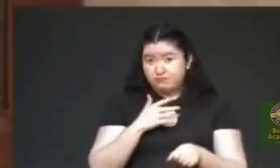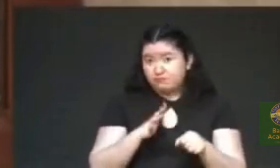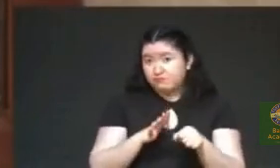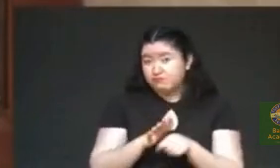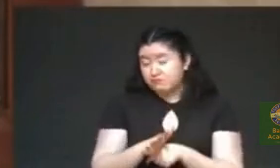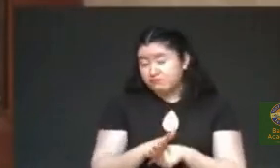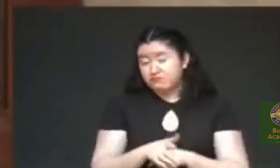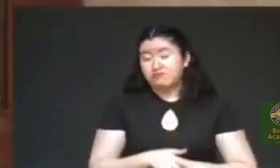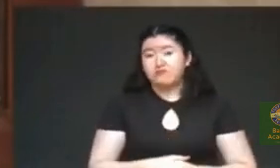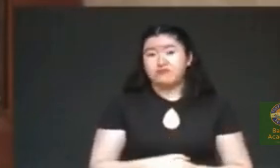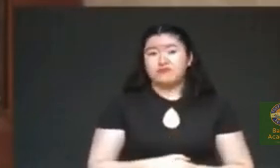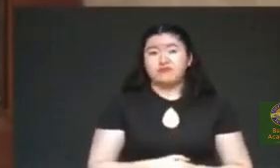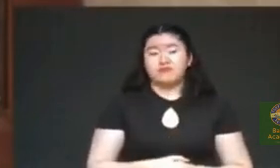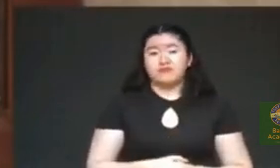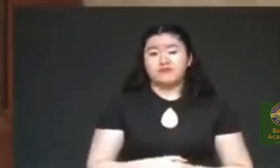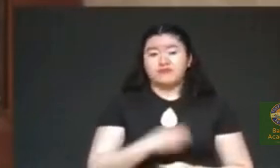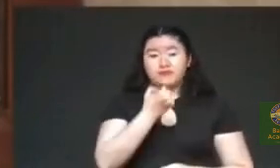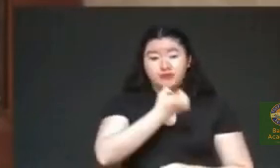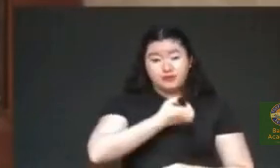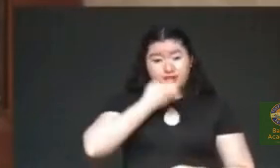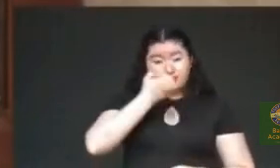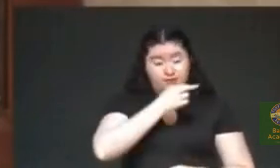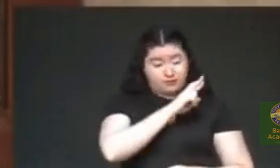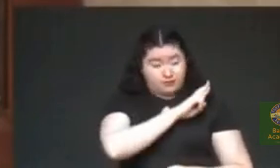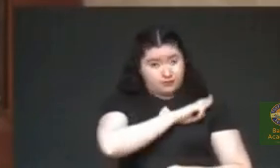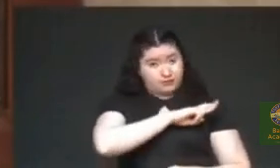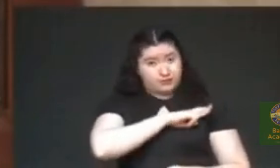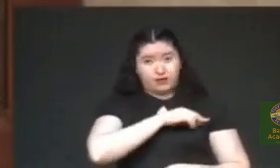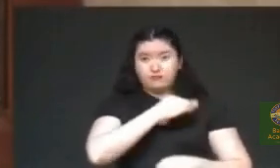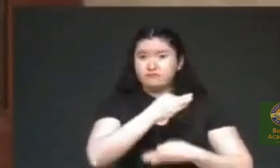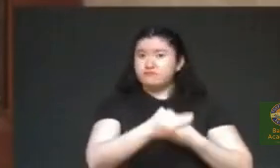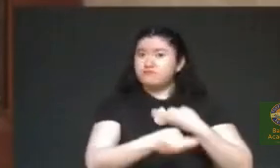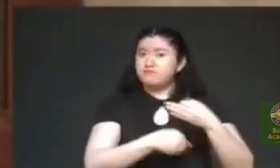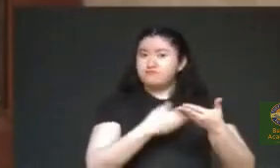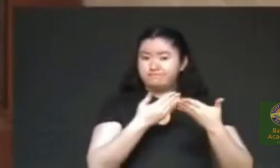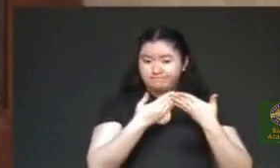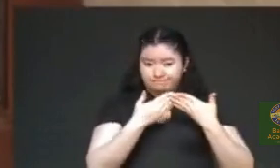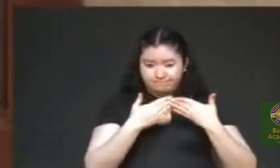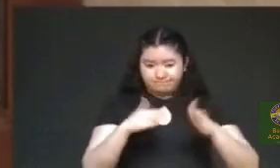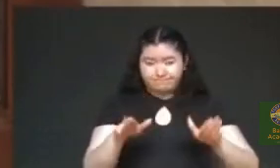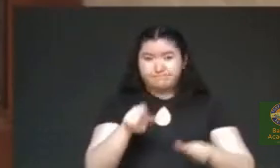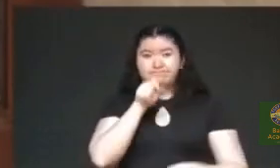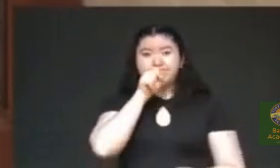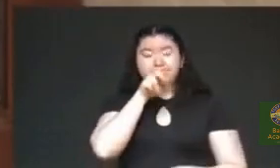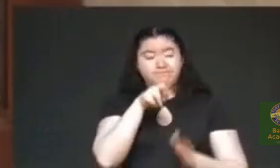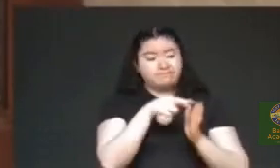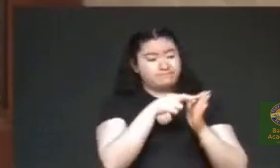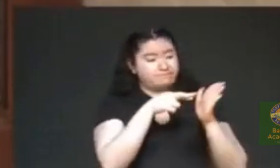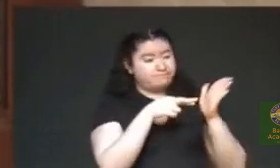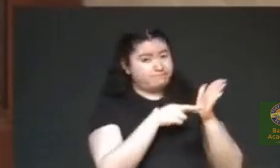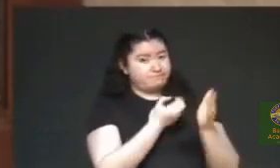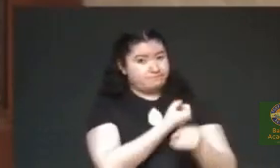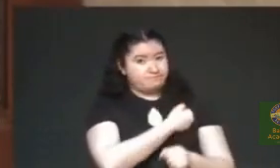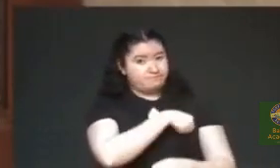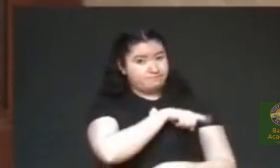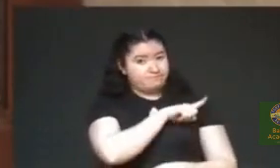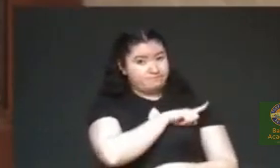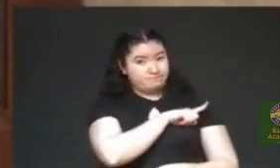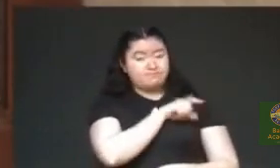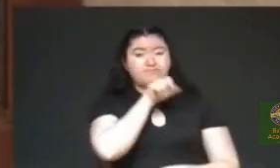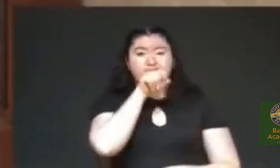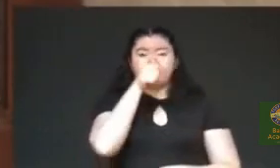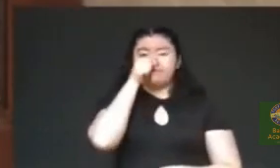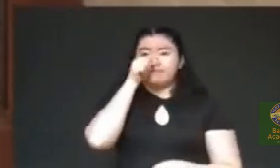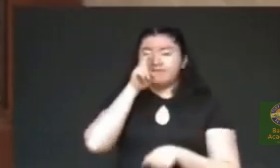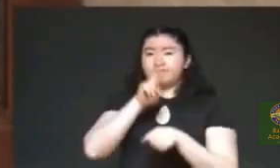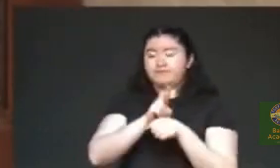pues prácticamente la totalidad de las escuelas privadas reabrirían, cumpliendo los protocolos que hemos señalado, que ha señalado